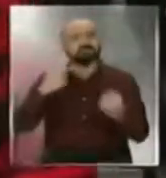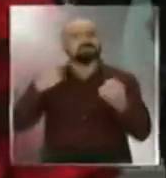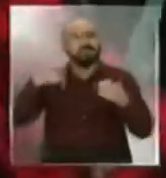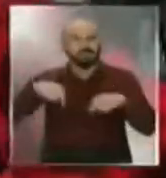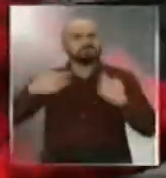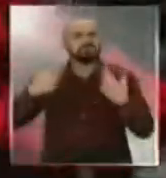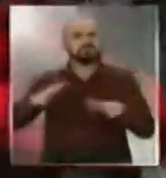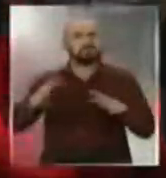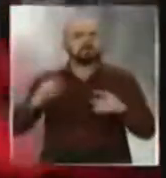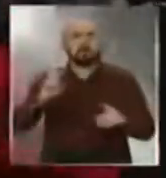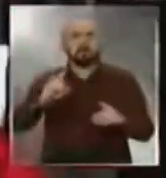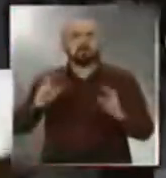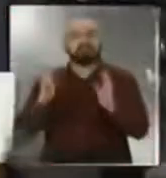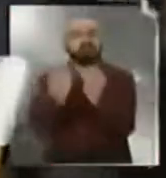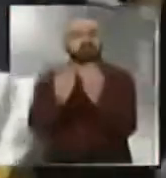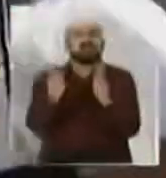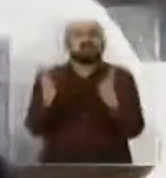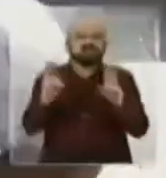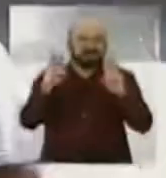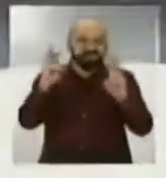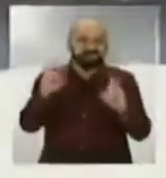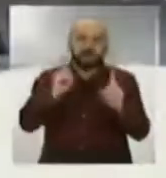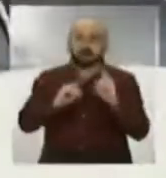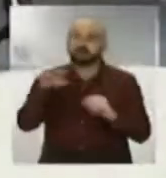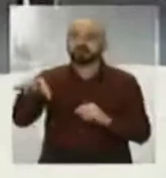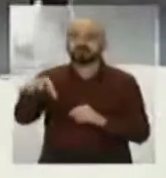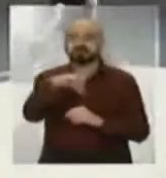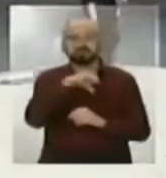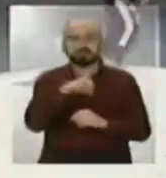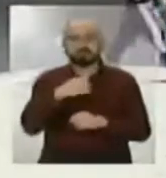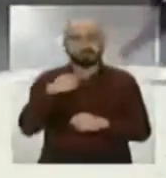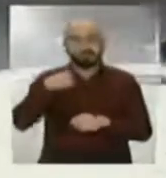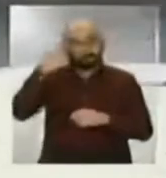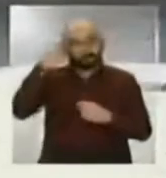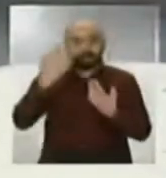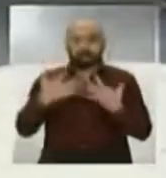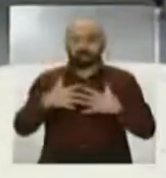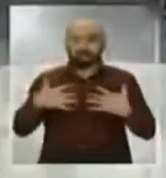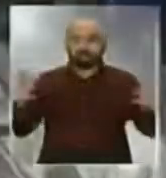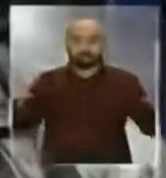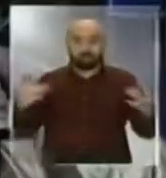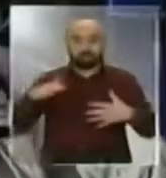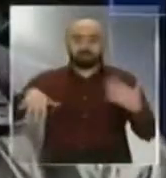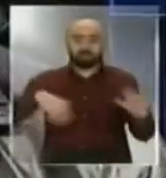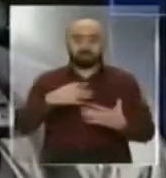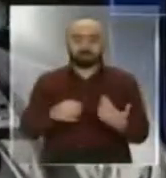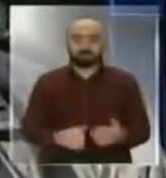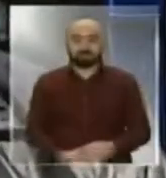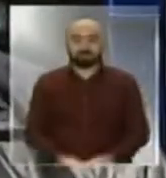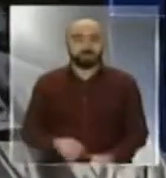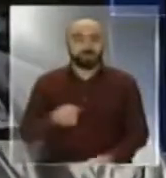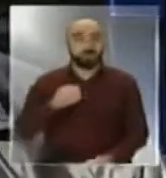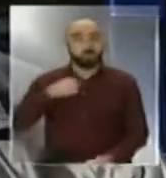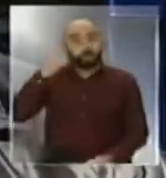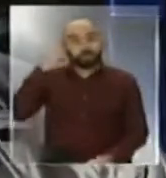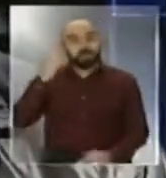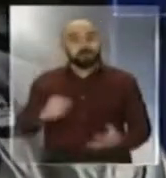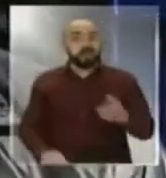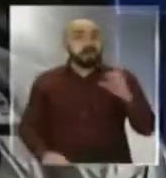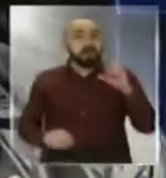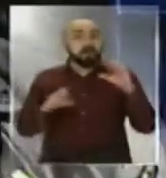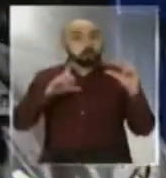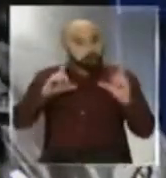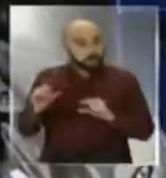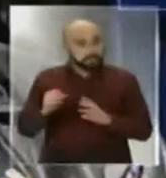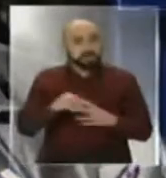esté desconfinando algunos sectores, creo que se está desbordando mucho esta cosa. Yo pensaba que iba a ser un poquito menos, que pensé que la